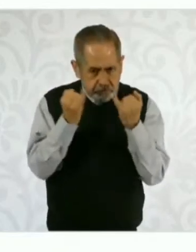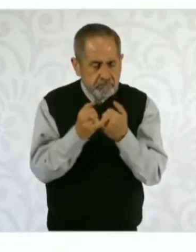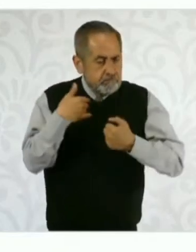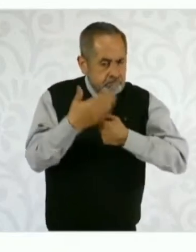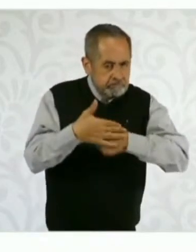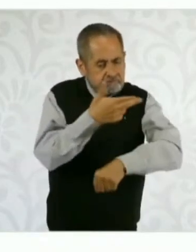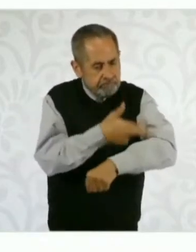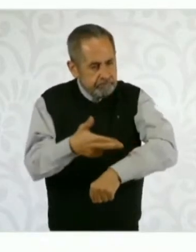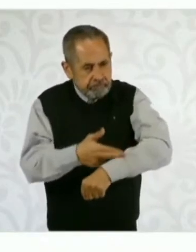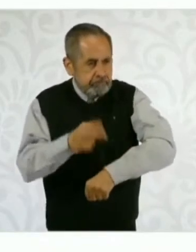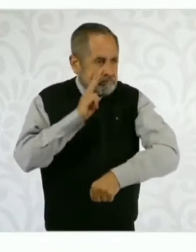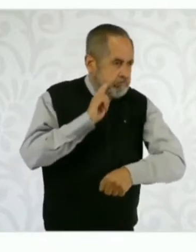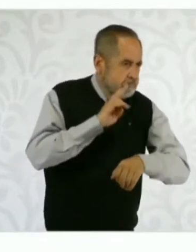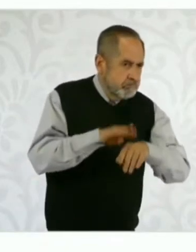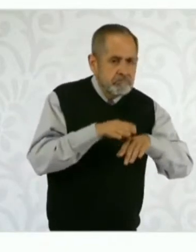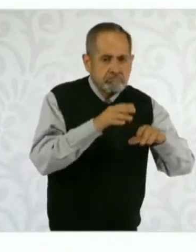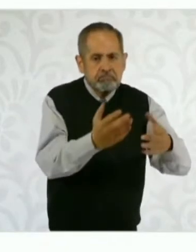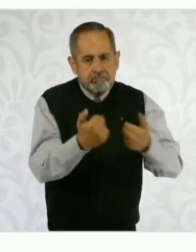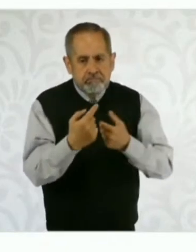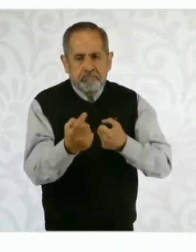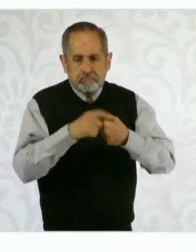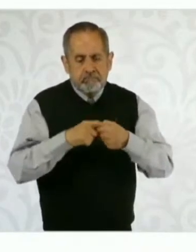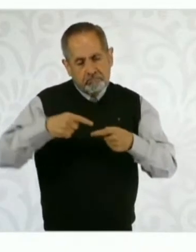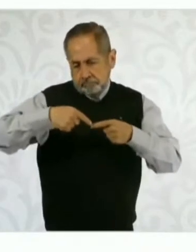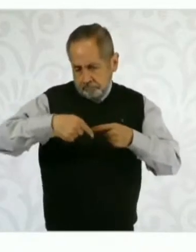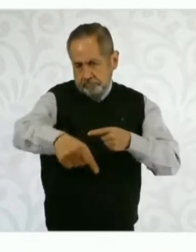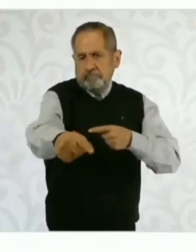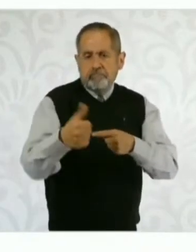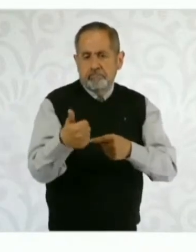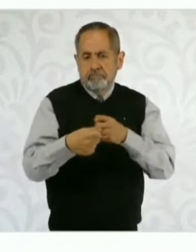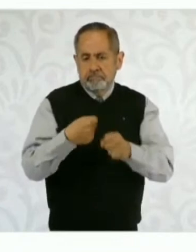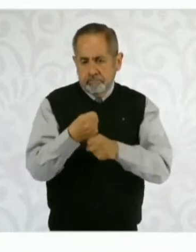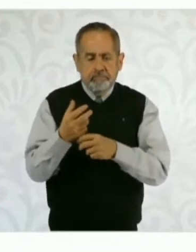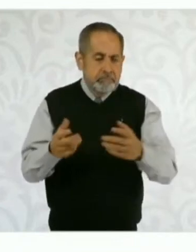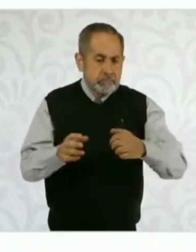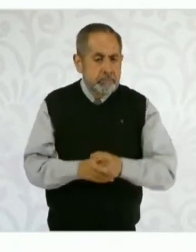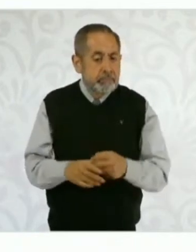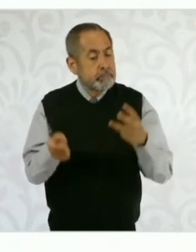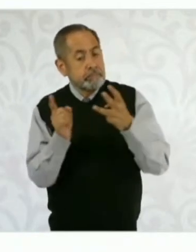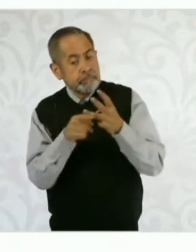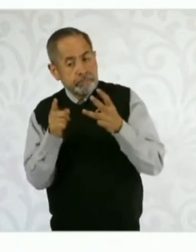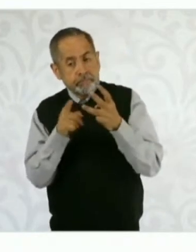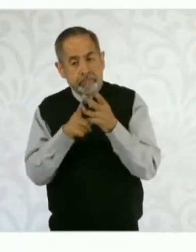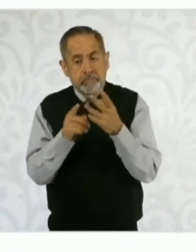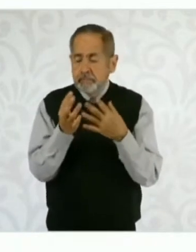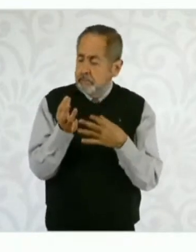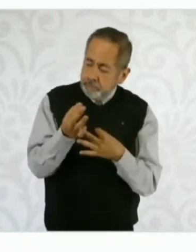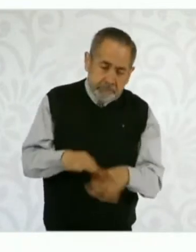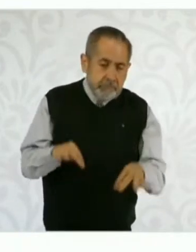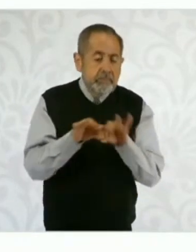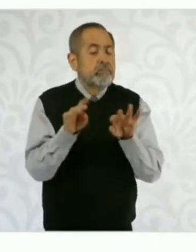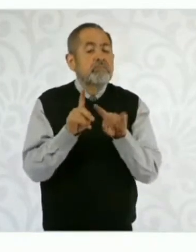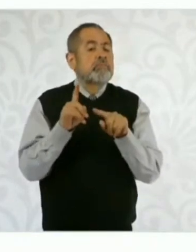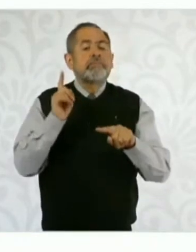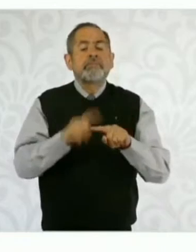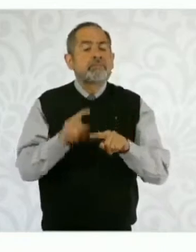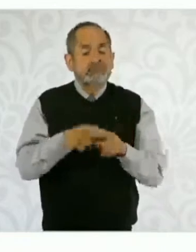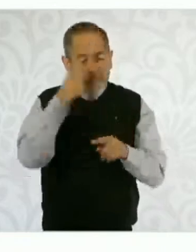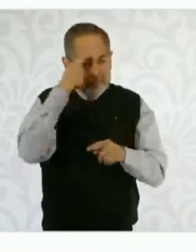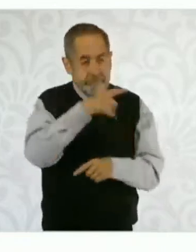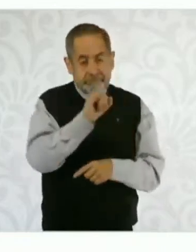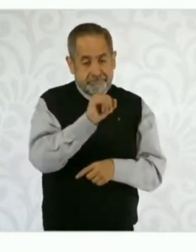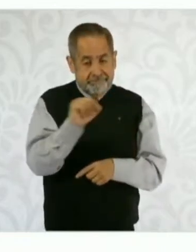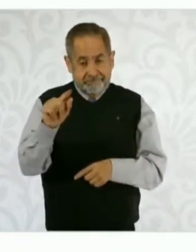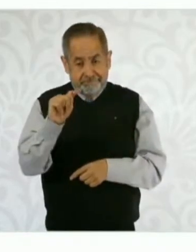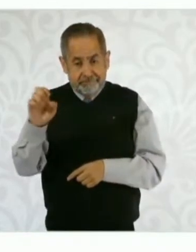en este sentido a lo largo de la administración. Un tercer elemento que es fundamental para el